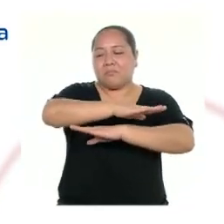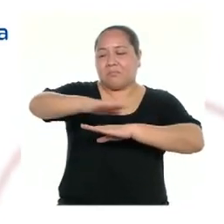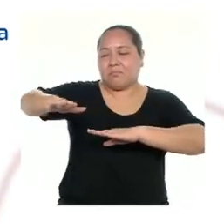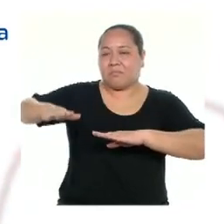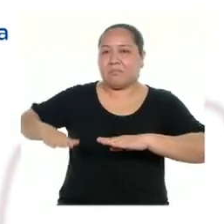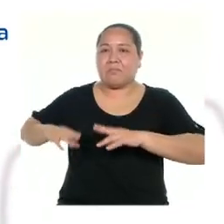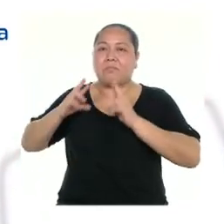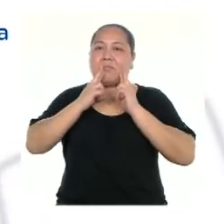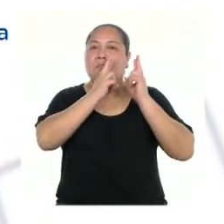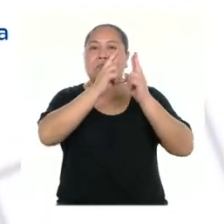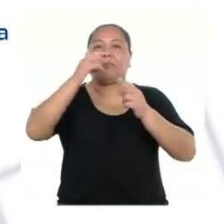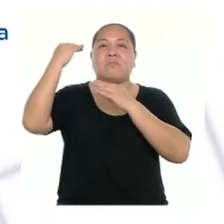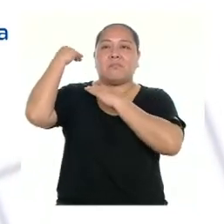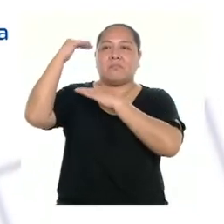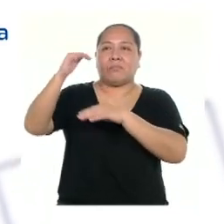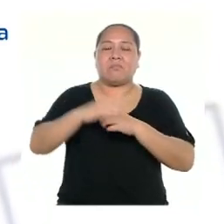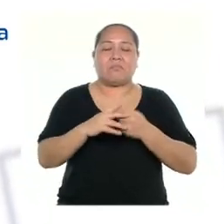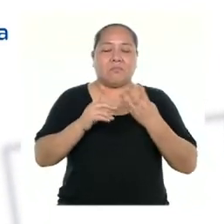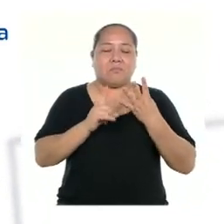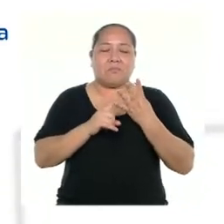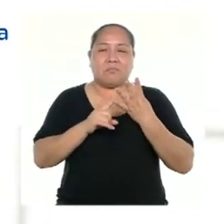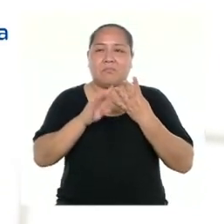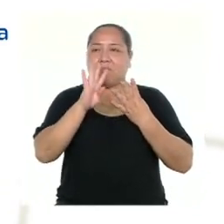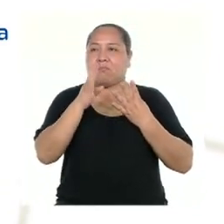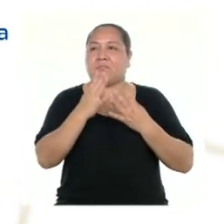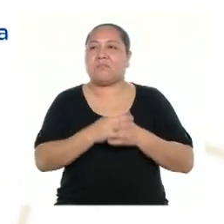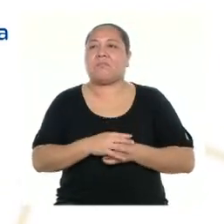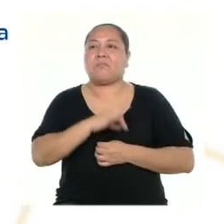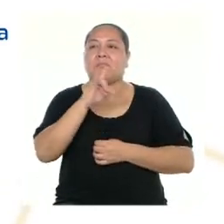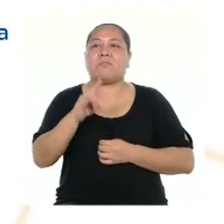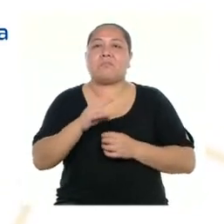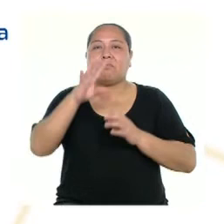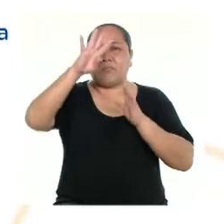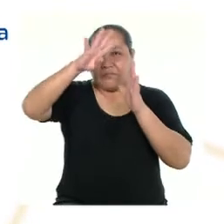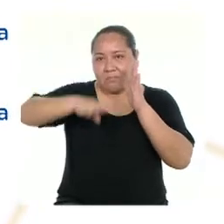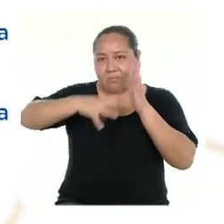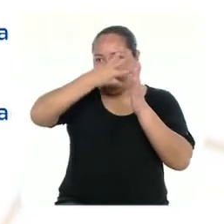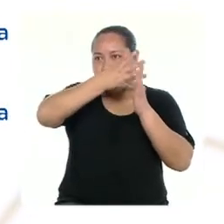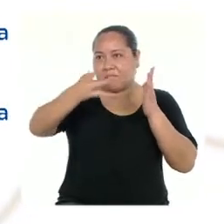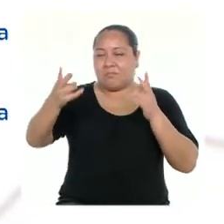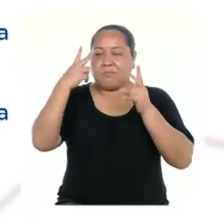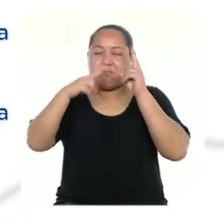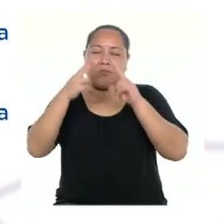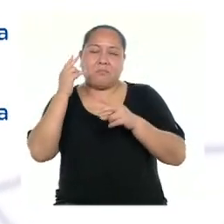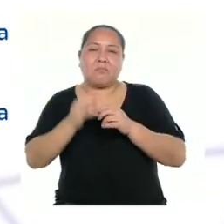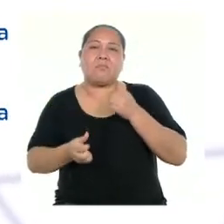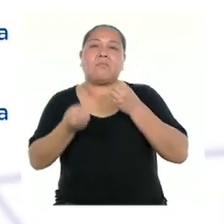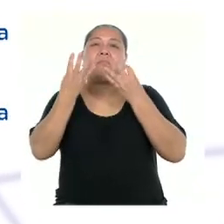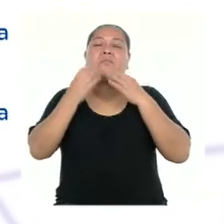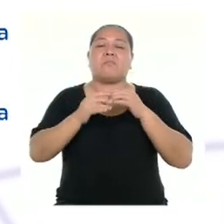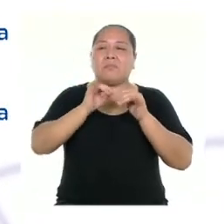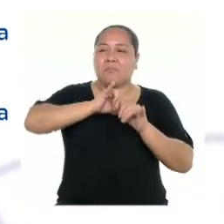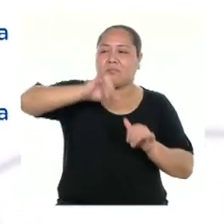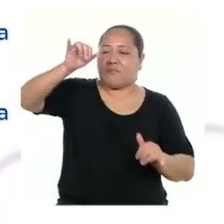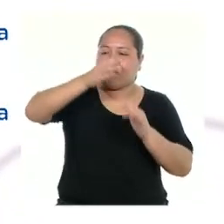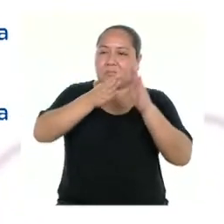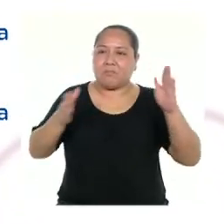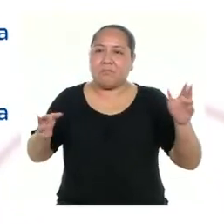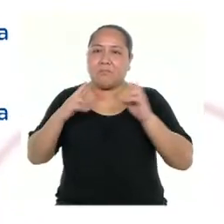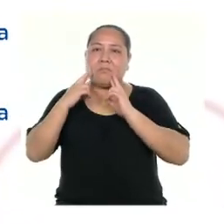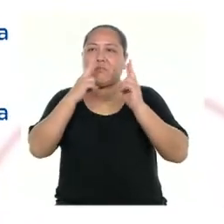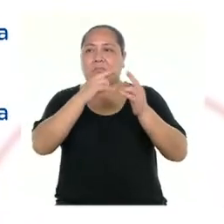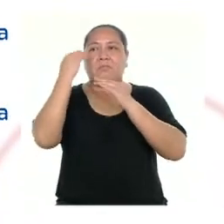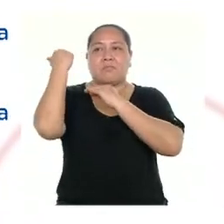río Piura. 4. Empleamos cuadrículas para calcular la medida de la superficie del mapa de la cuenca del